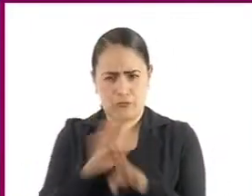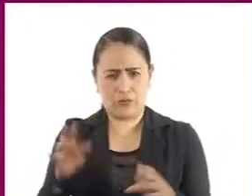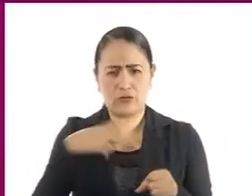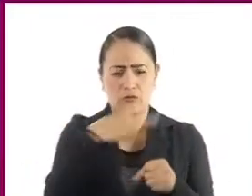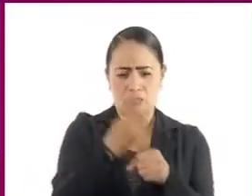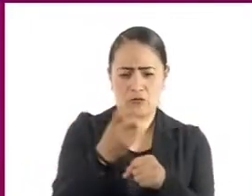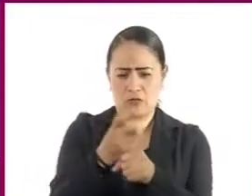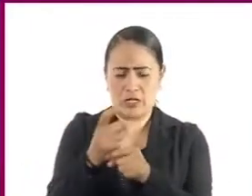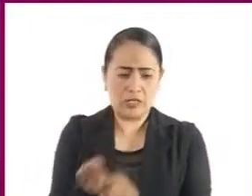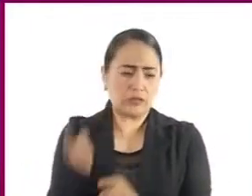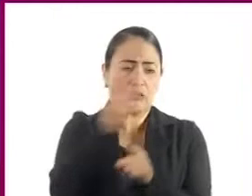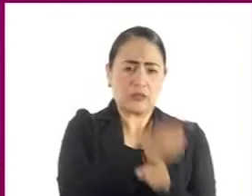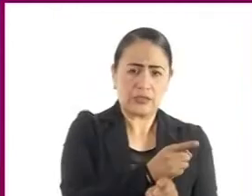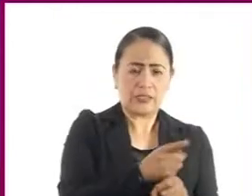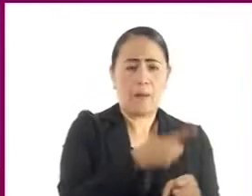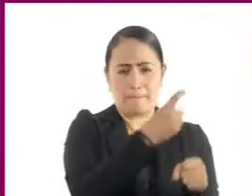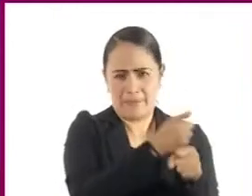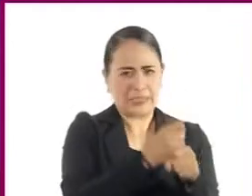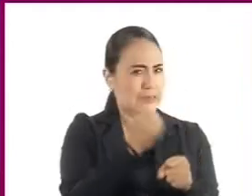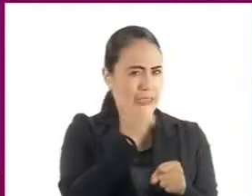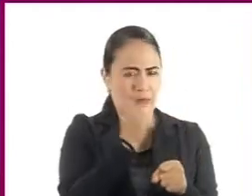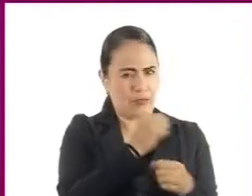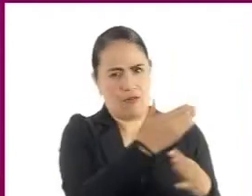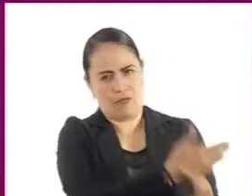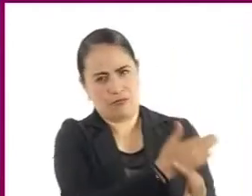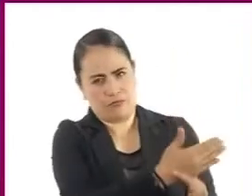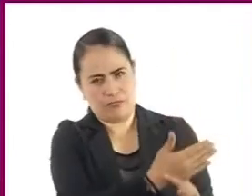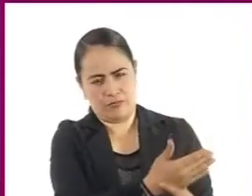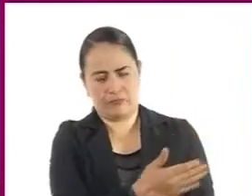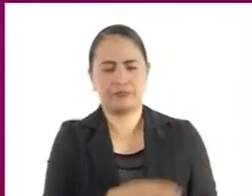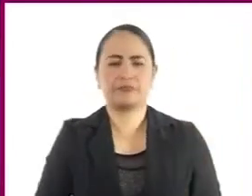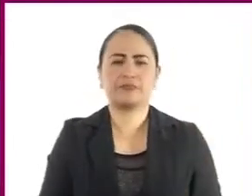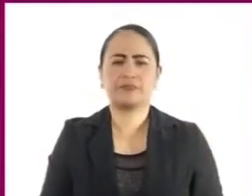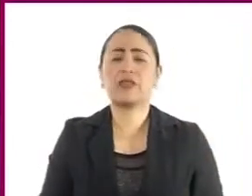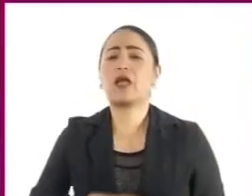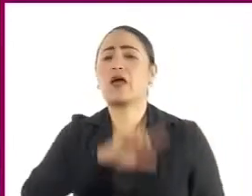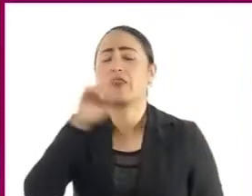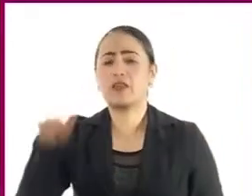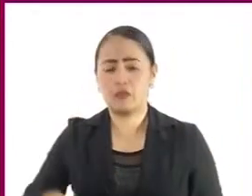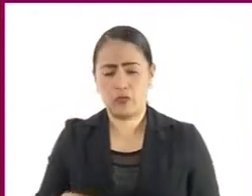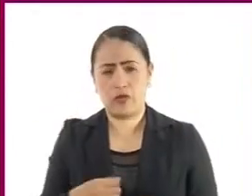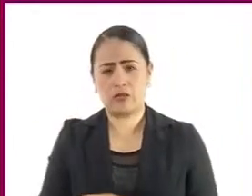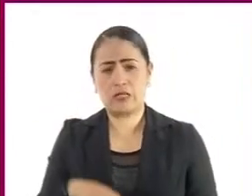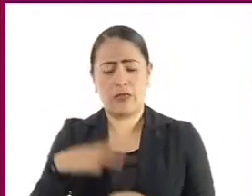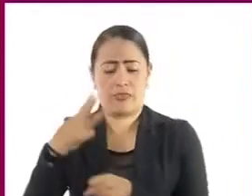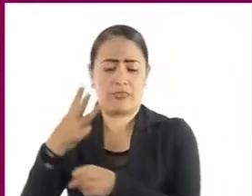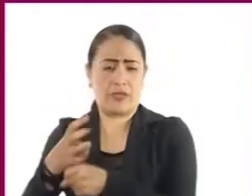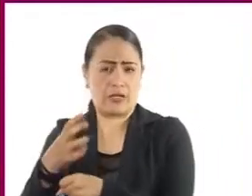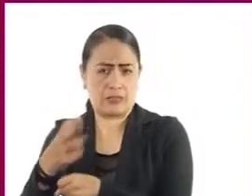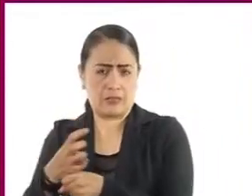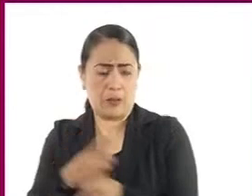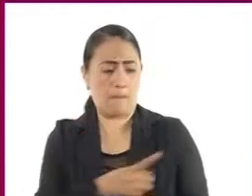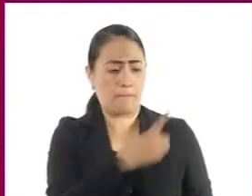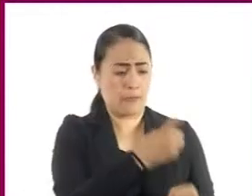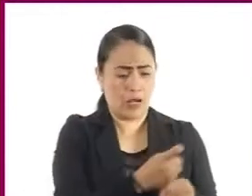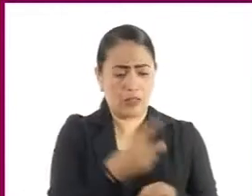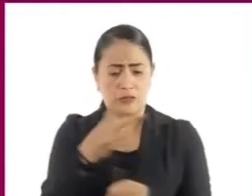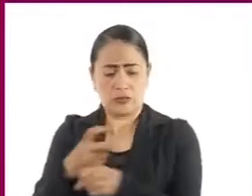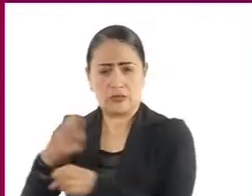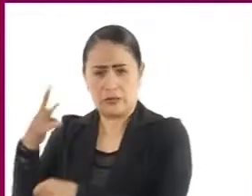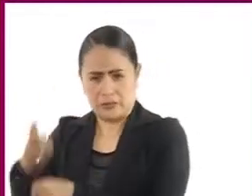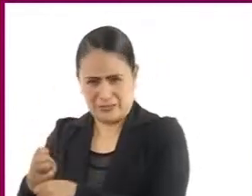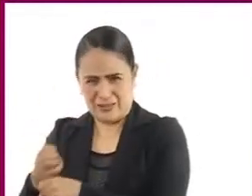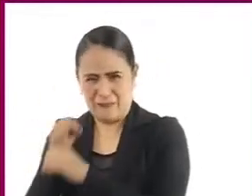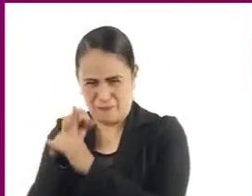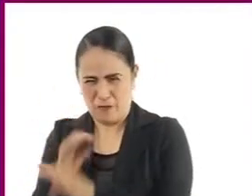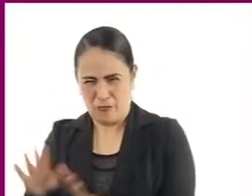documentos primarios. Ahora, profesor, ¿nos puede mostrar por último las fuentes terciarias? Claro, vayamos primero